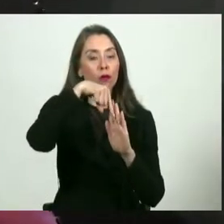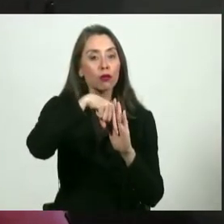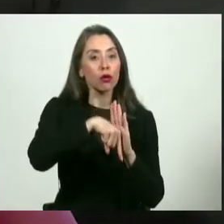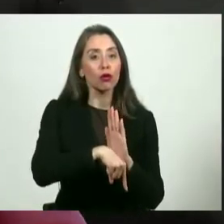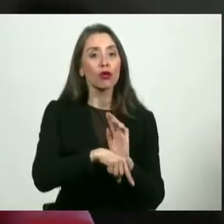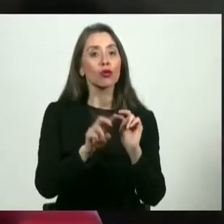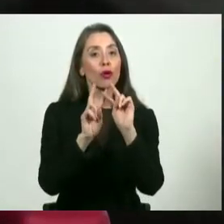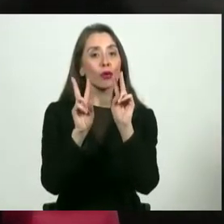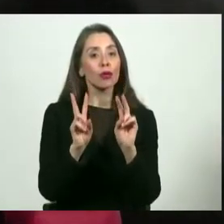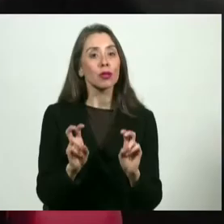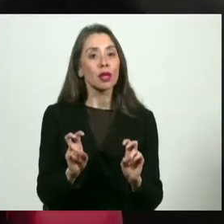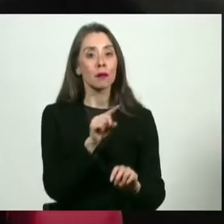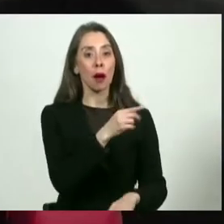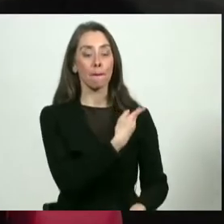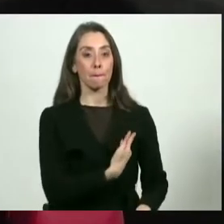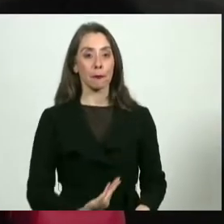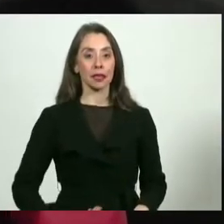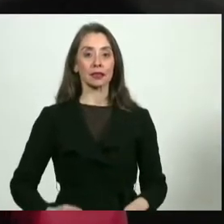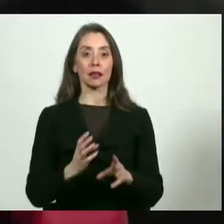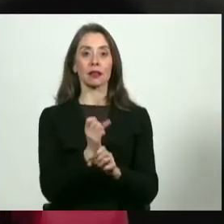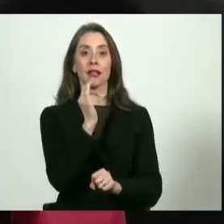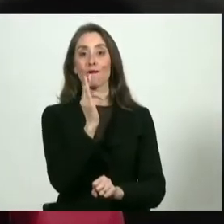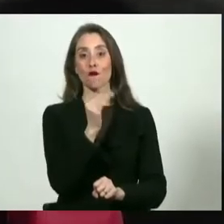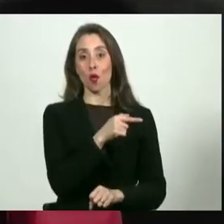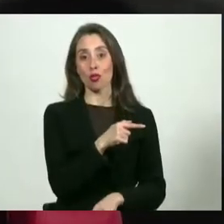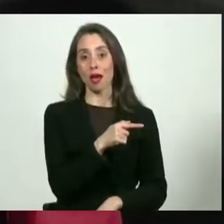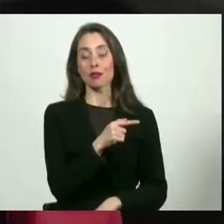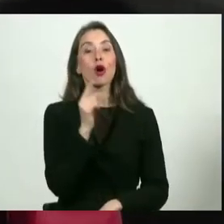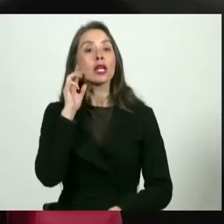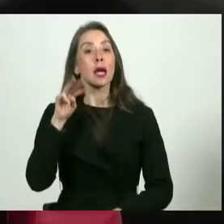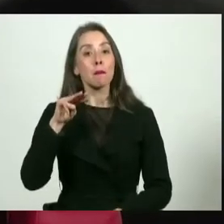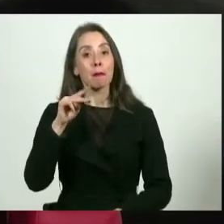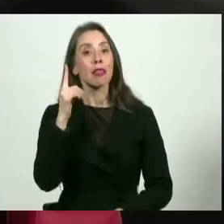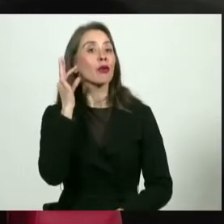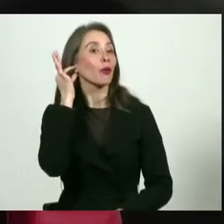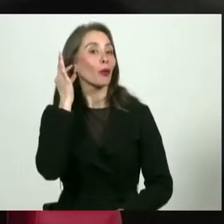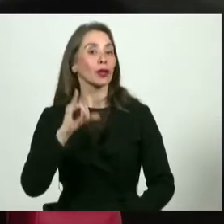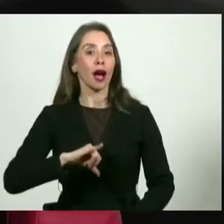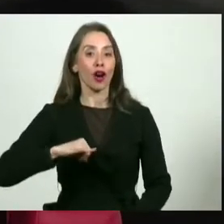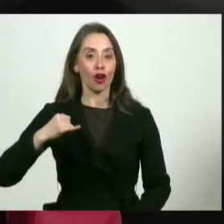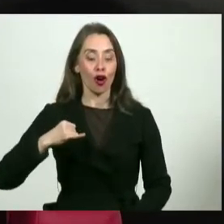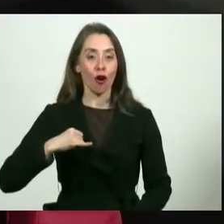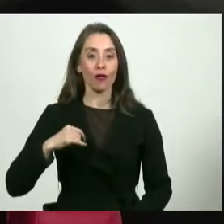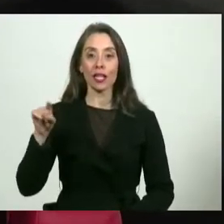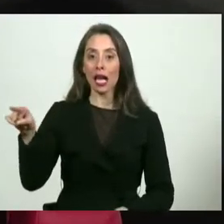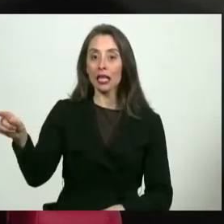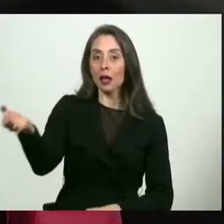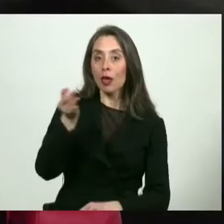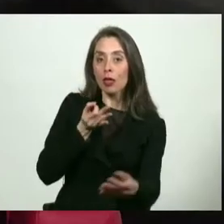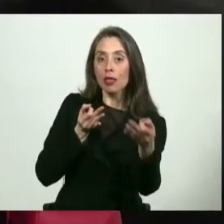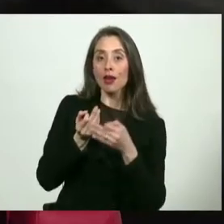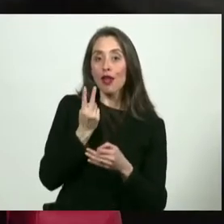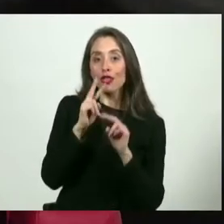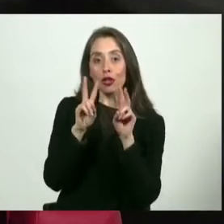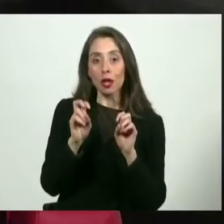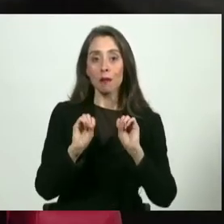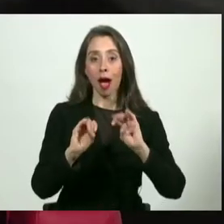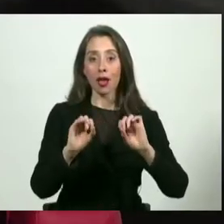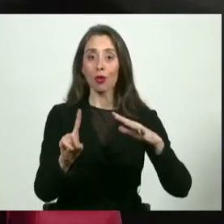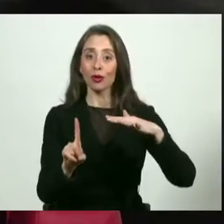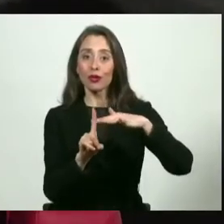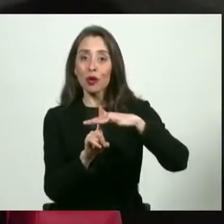tema, no solo como presidente de una fundación, sino también como madre de un adolescente, aquí se han indicado dos temas, la educación